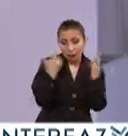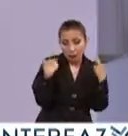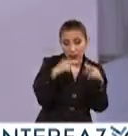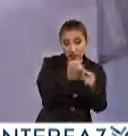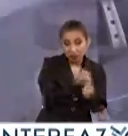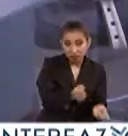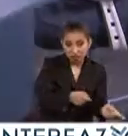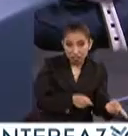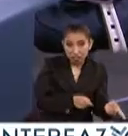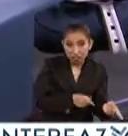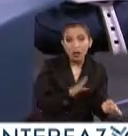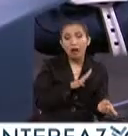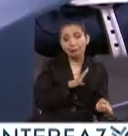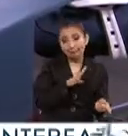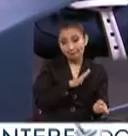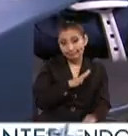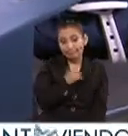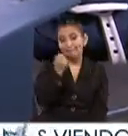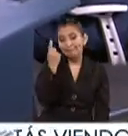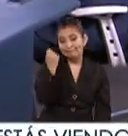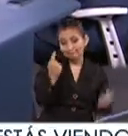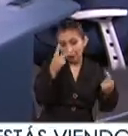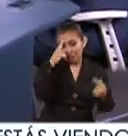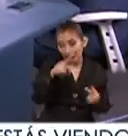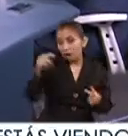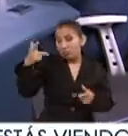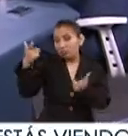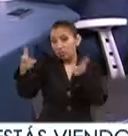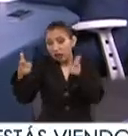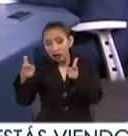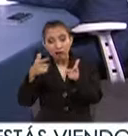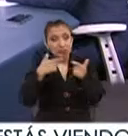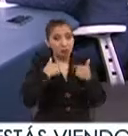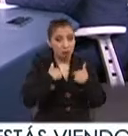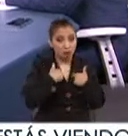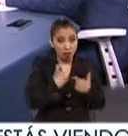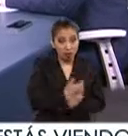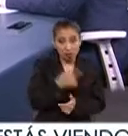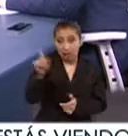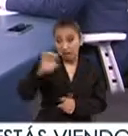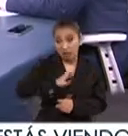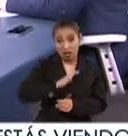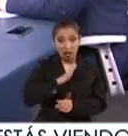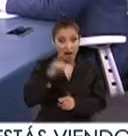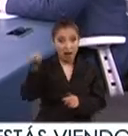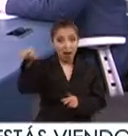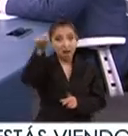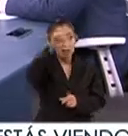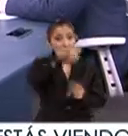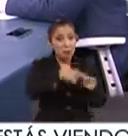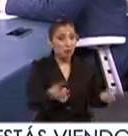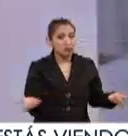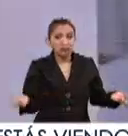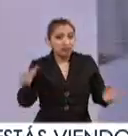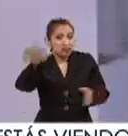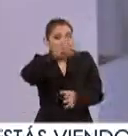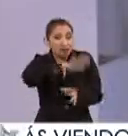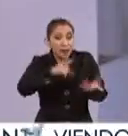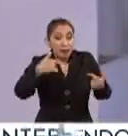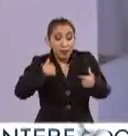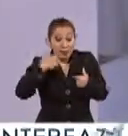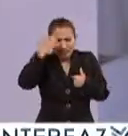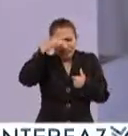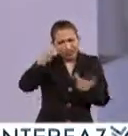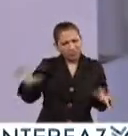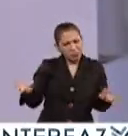profesores aburridos, pero los hay. Los hay en México, los hay en Texas, de donde soy, y los hay en España, y los hay en Japón. Pero a mí me